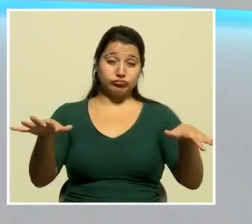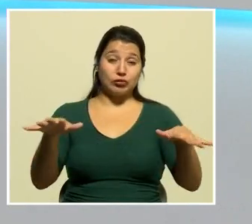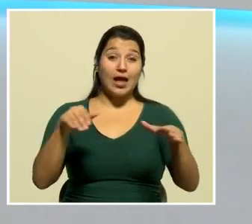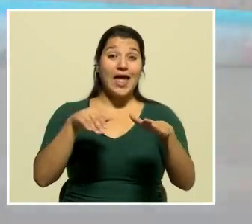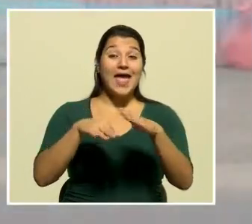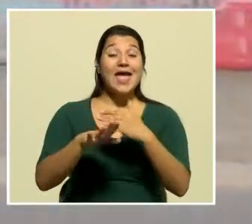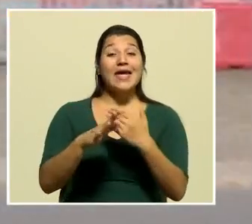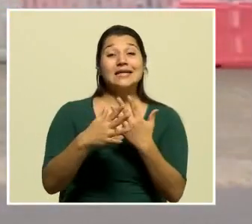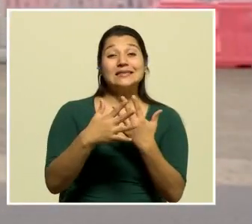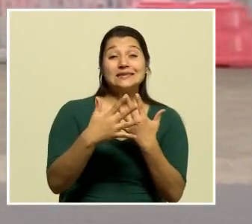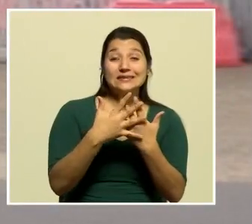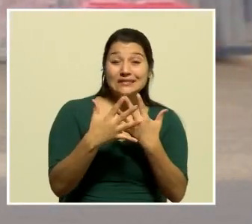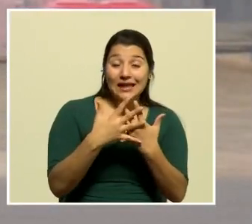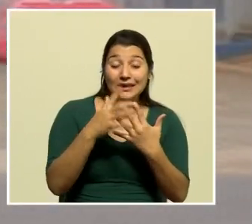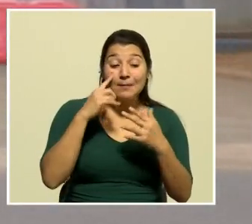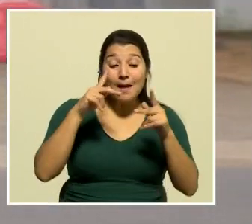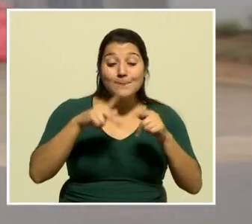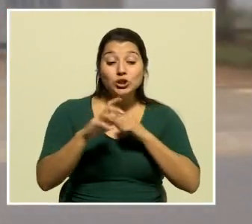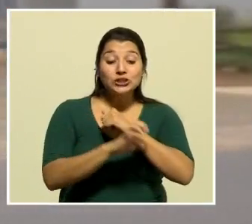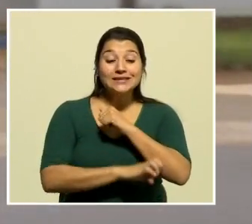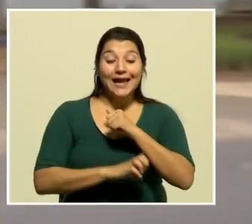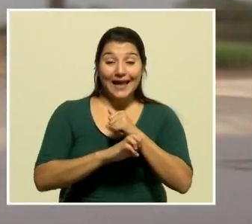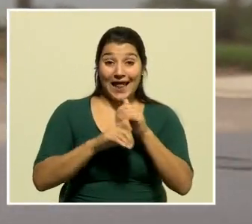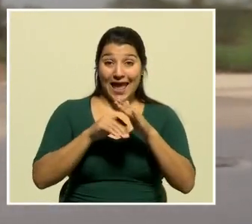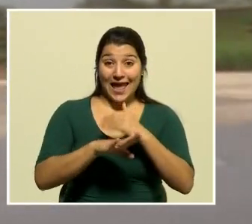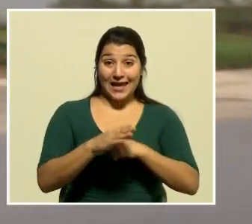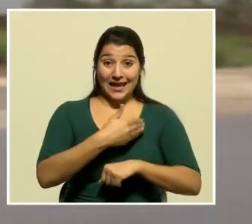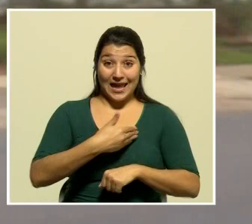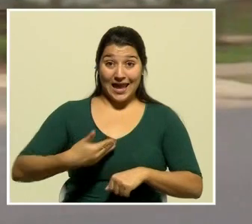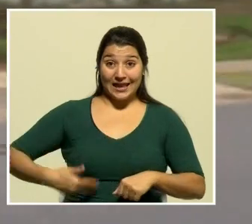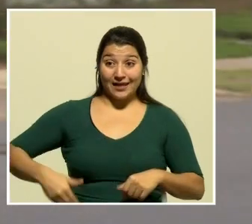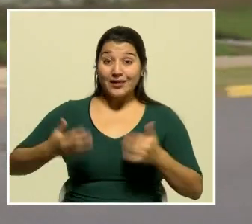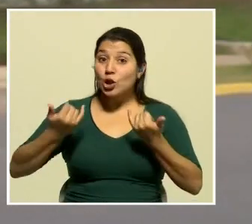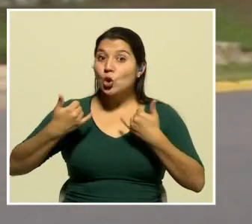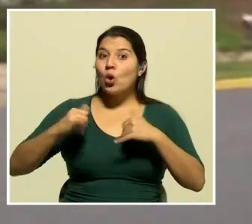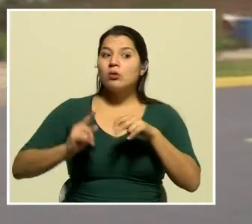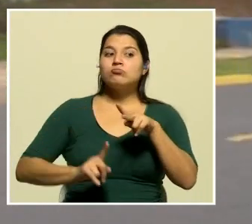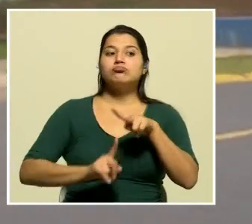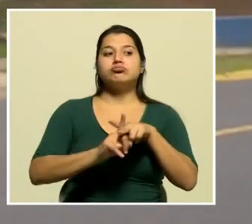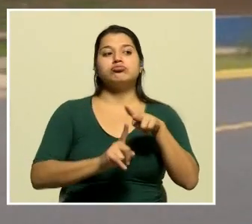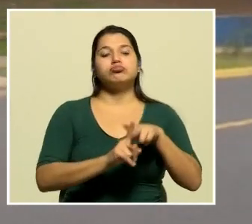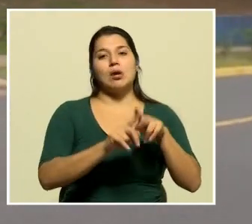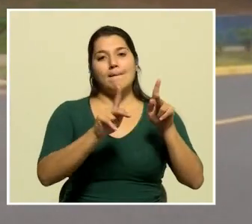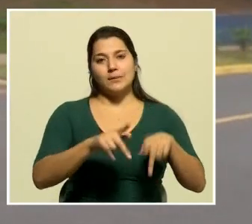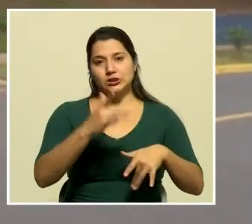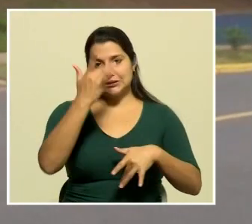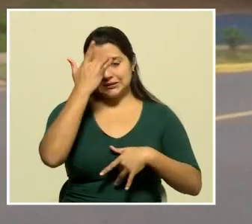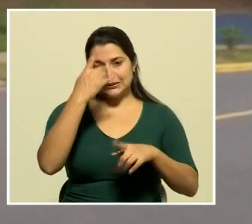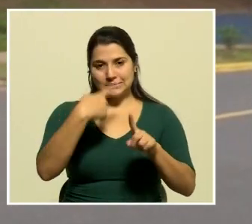de Aprehensión para Migrantes en Heredia continúa presentando casos positivos.